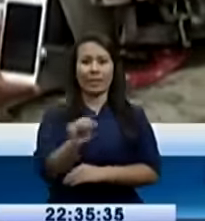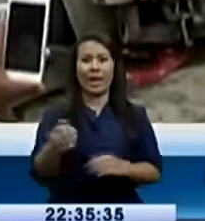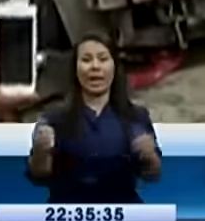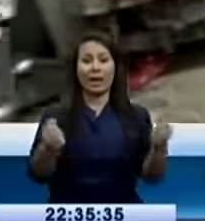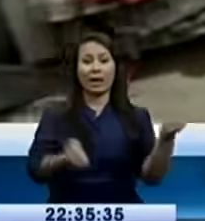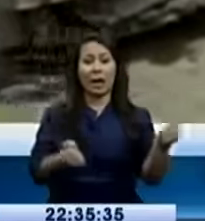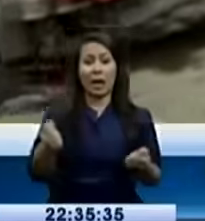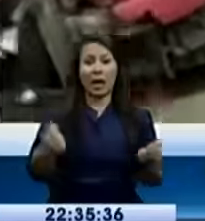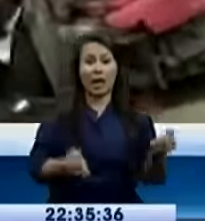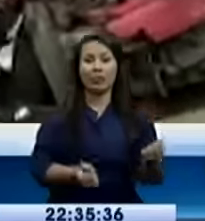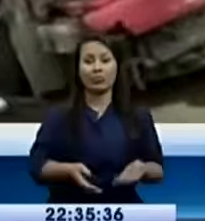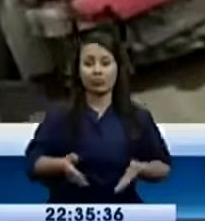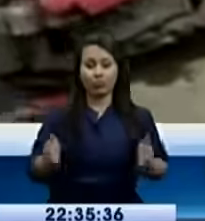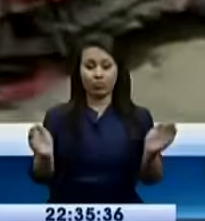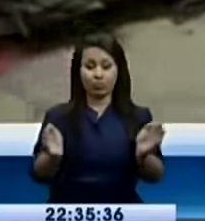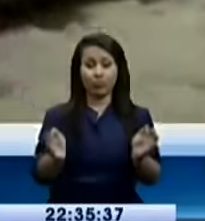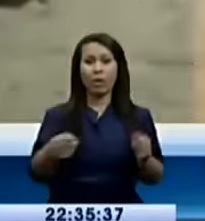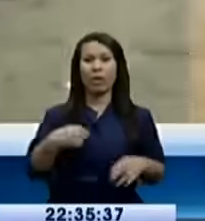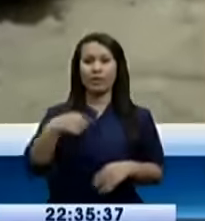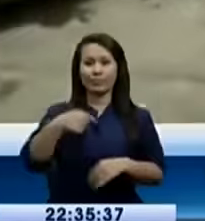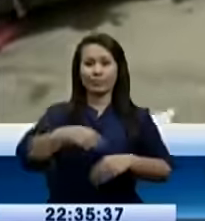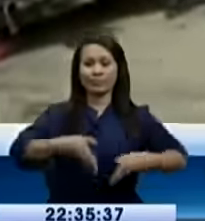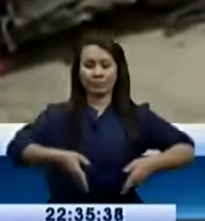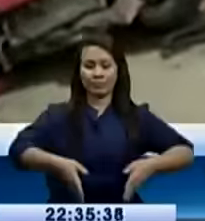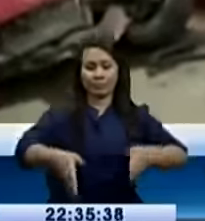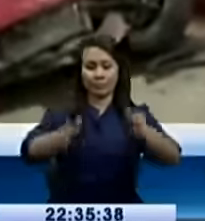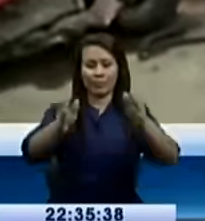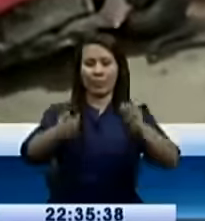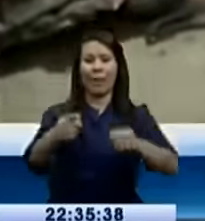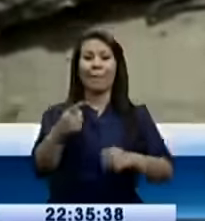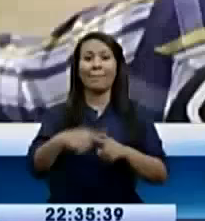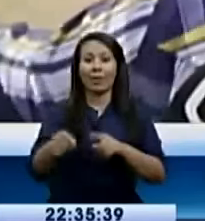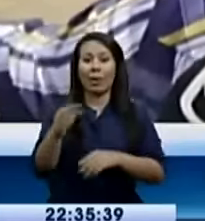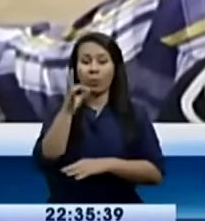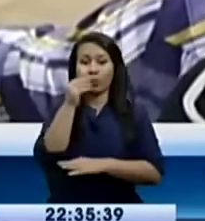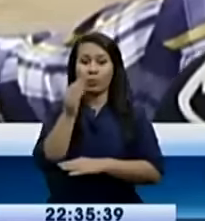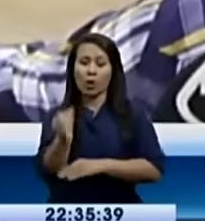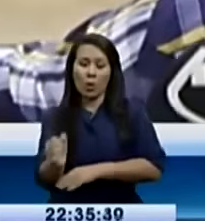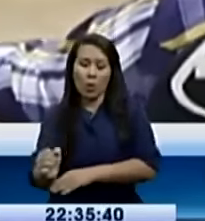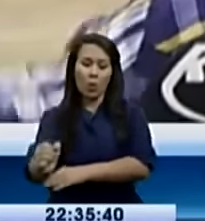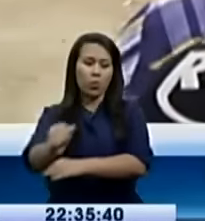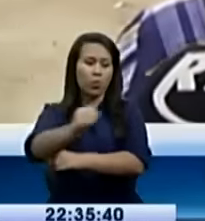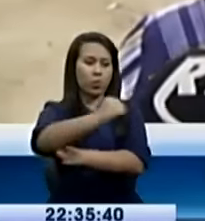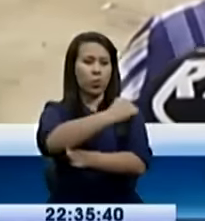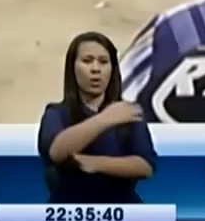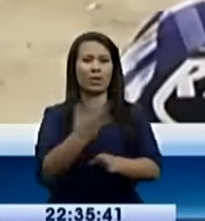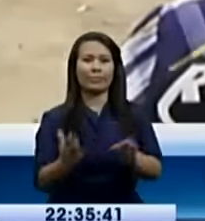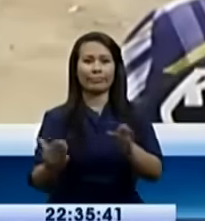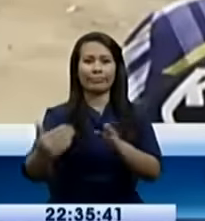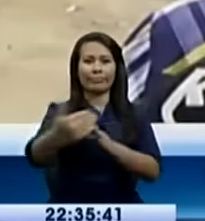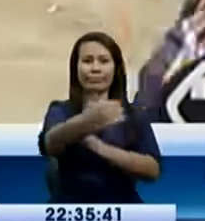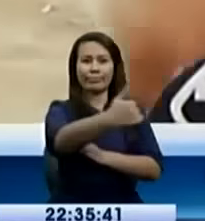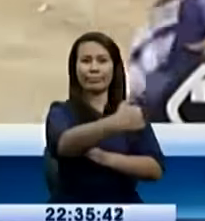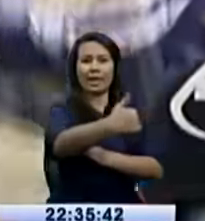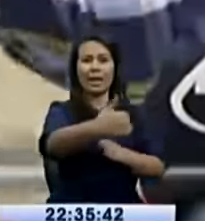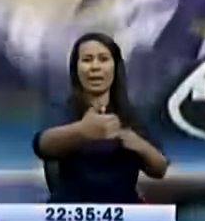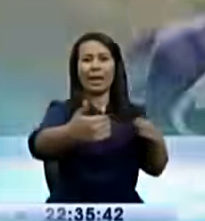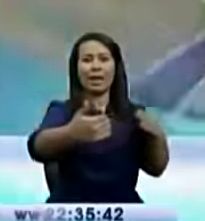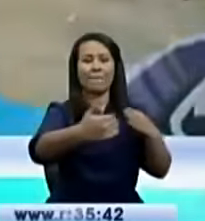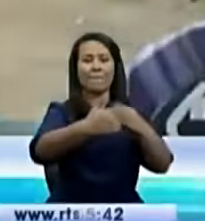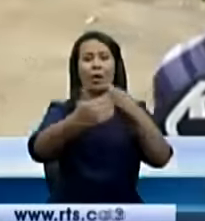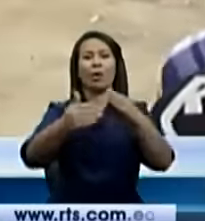venía de acá para acá, pero ese vigilante iba a dar U, ¿comprende? Ahí fue que se